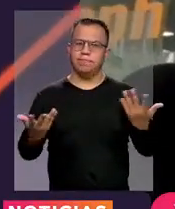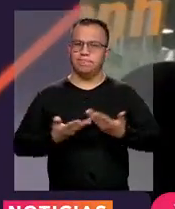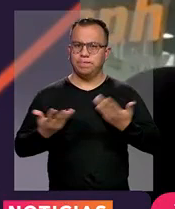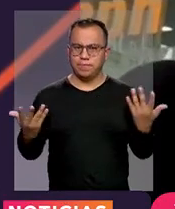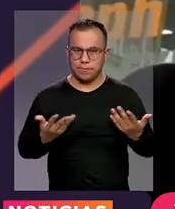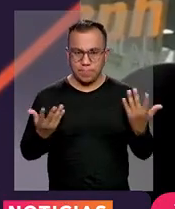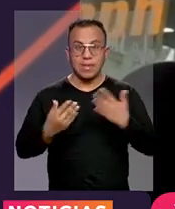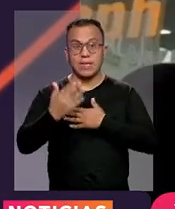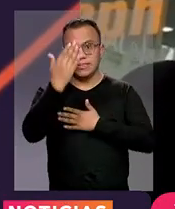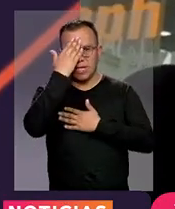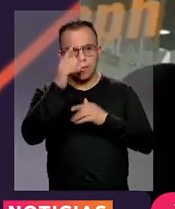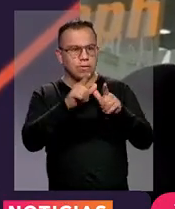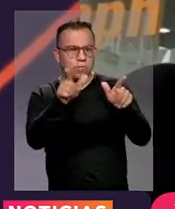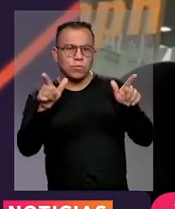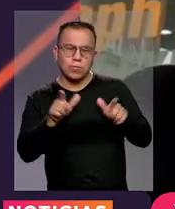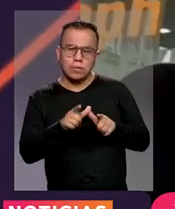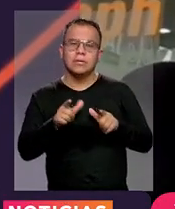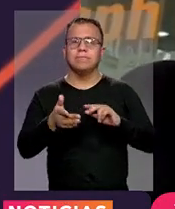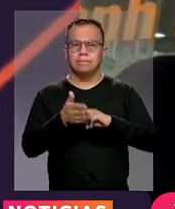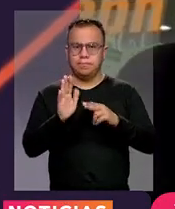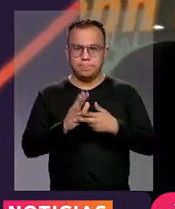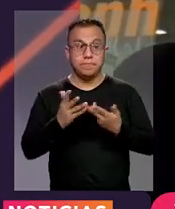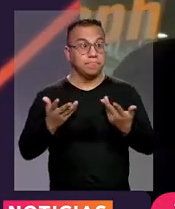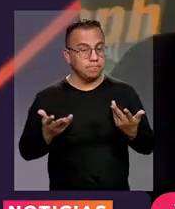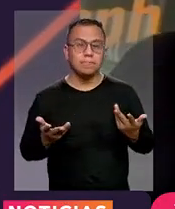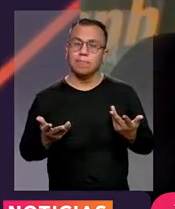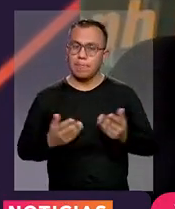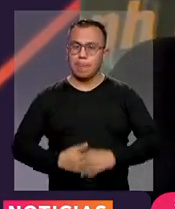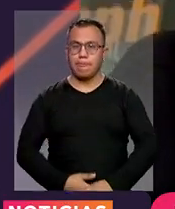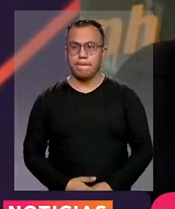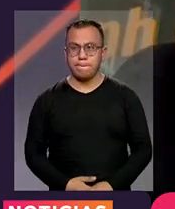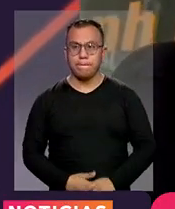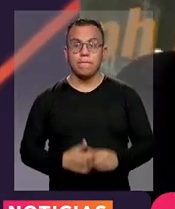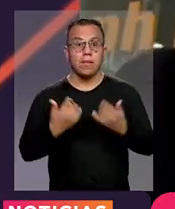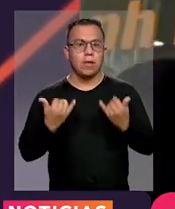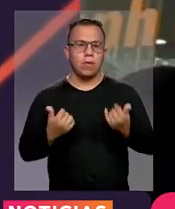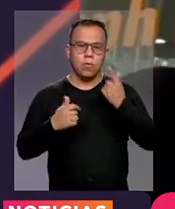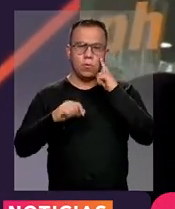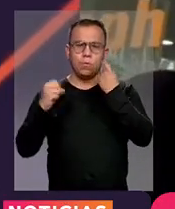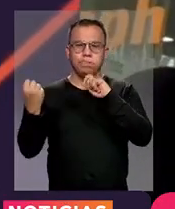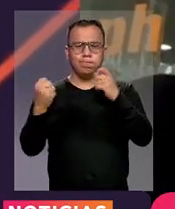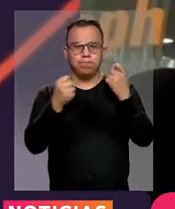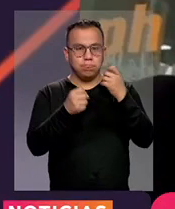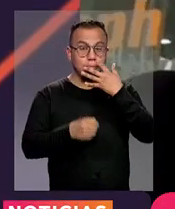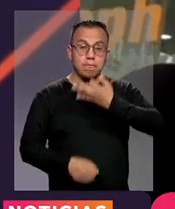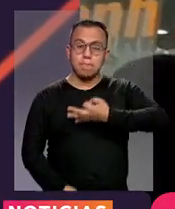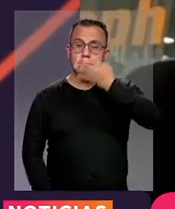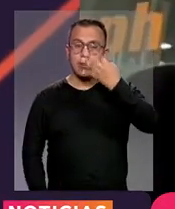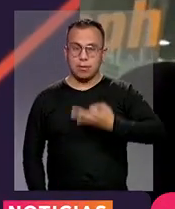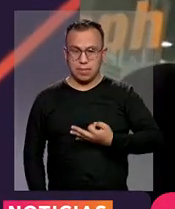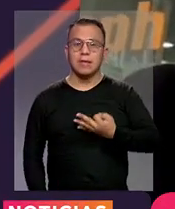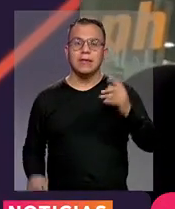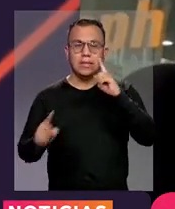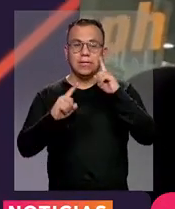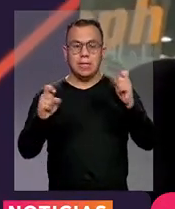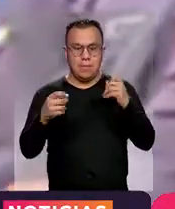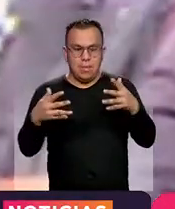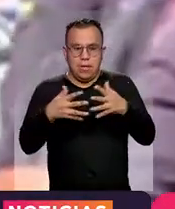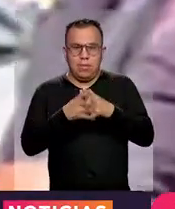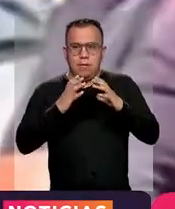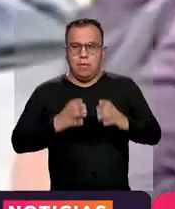saben dónde estamos ubicados. Entonces, ahí pues nos preocupa porque además está en juego nuestra integridad